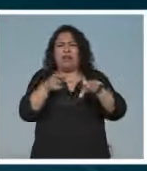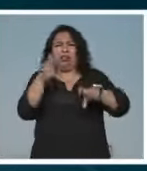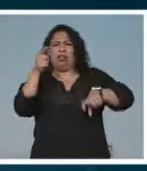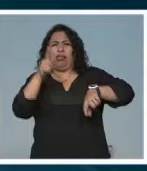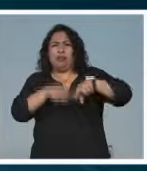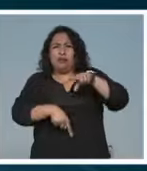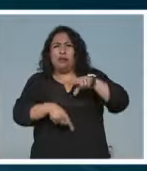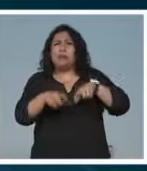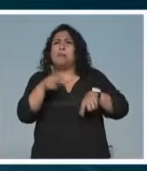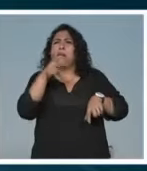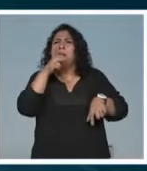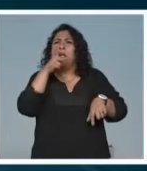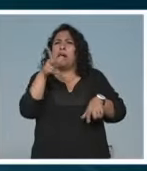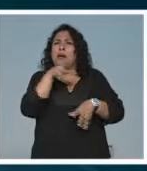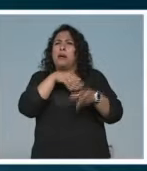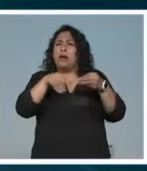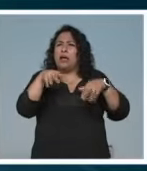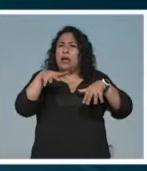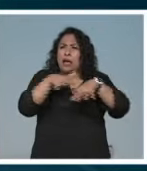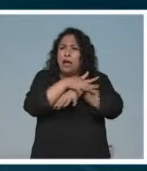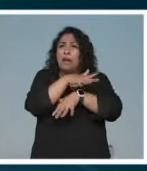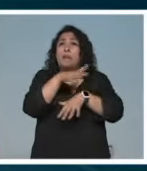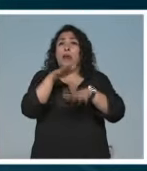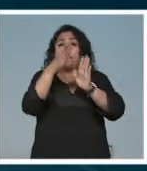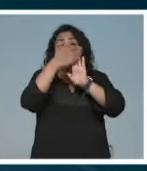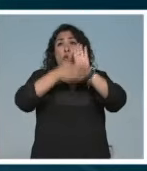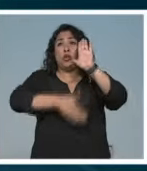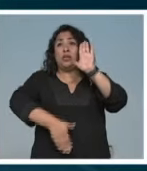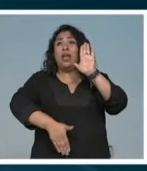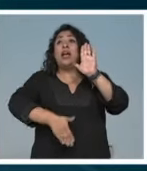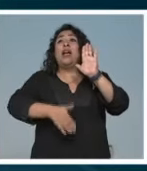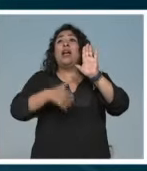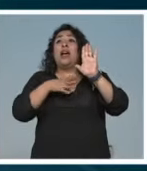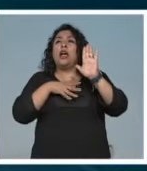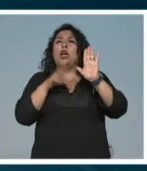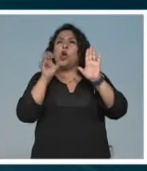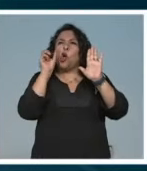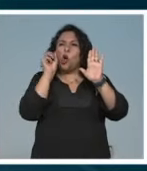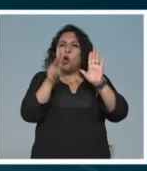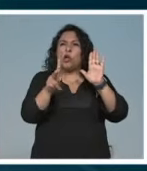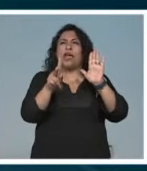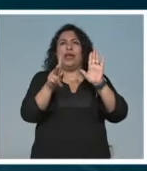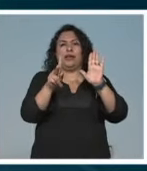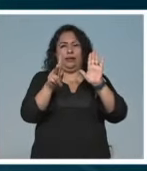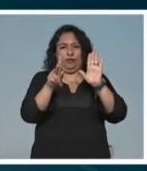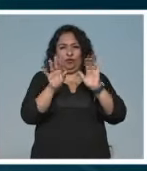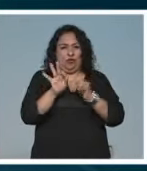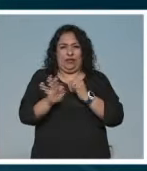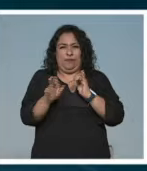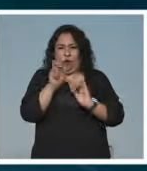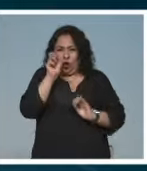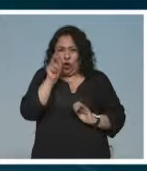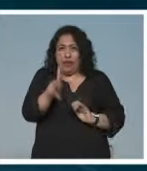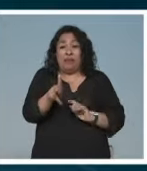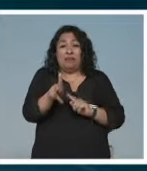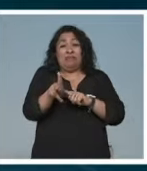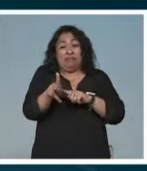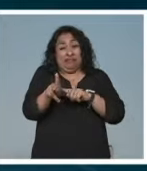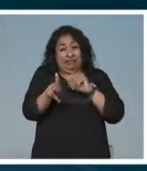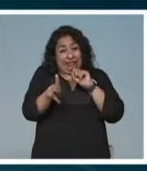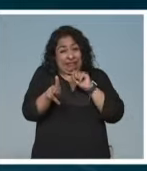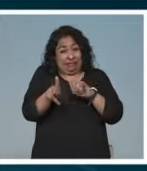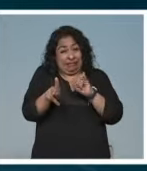eliminados, palabras sustituidas y en la portada un gran ok final. Y pese a ese visto bueno,